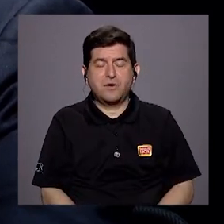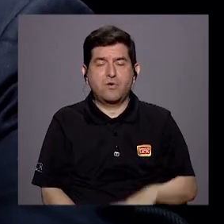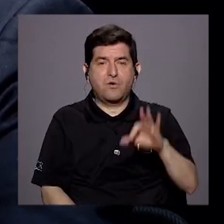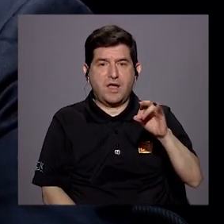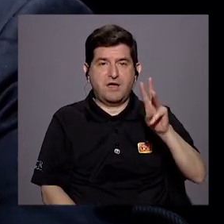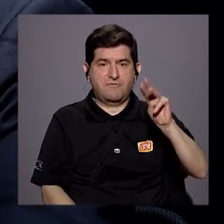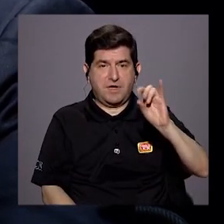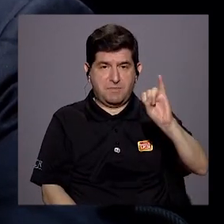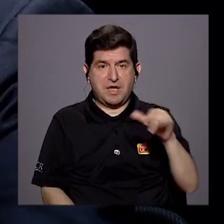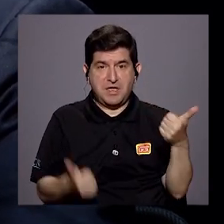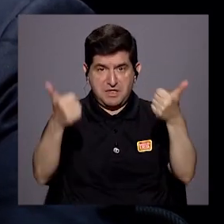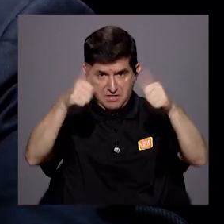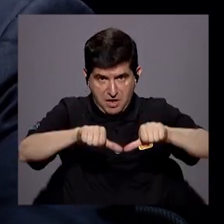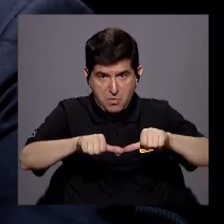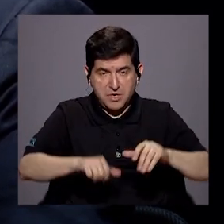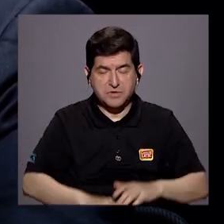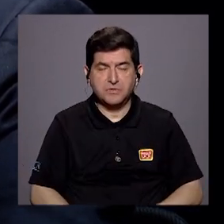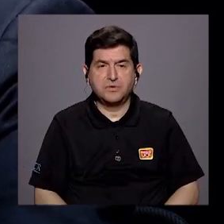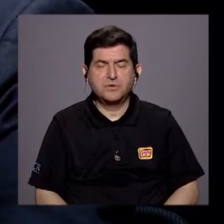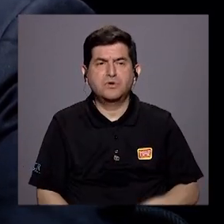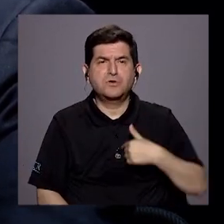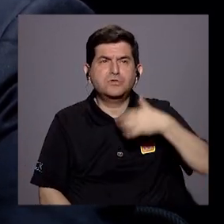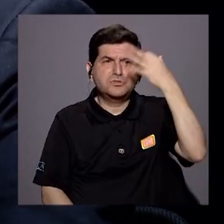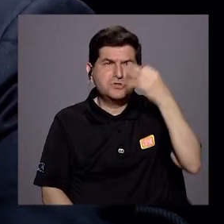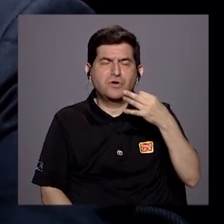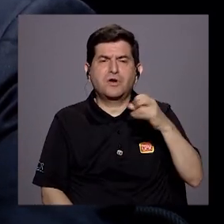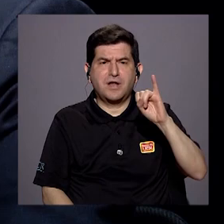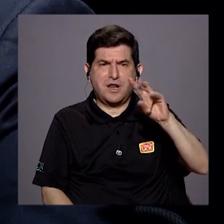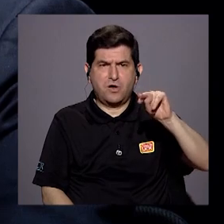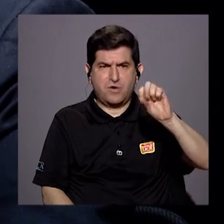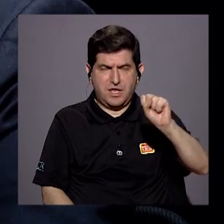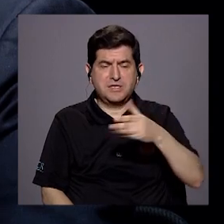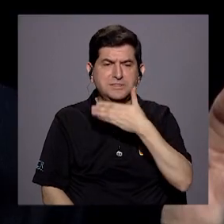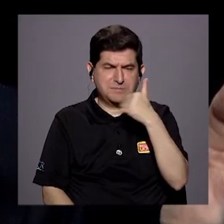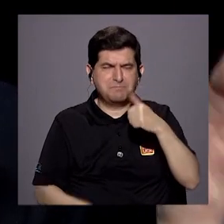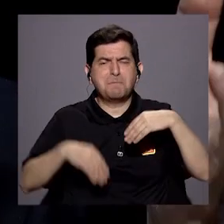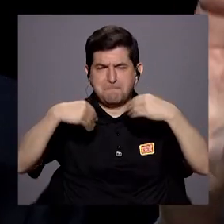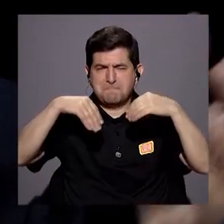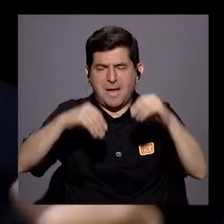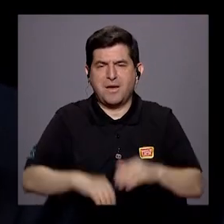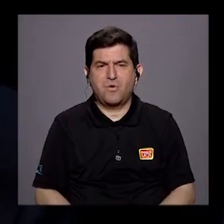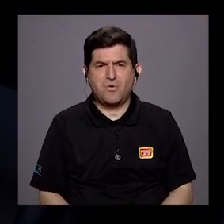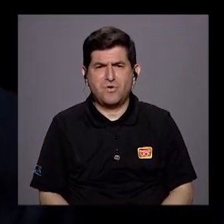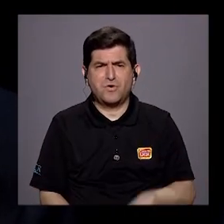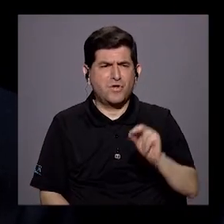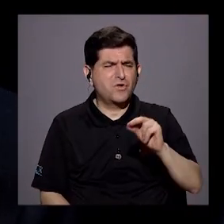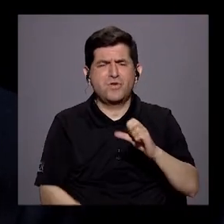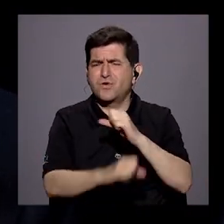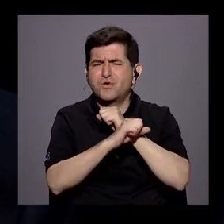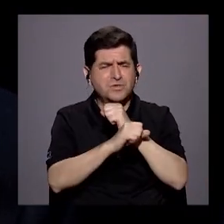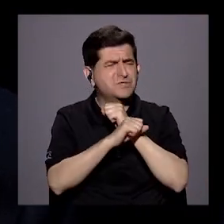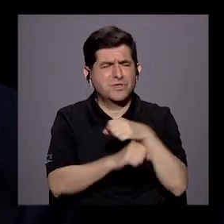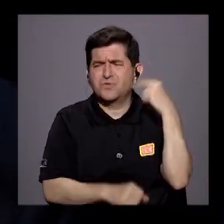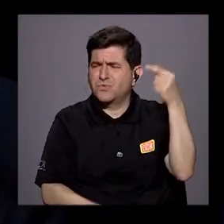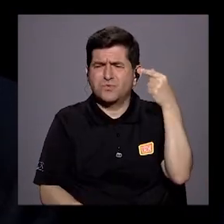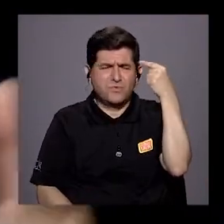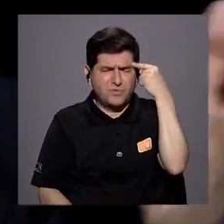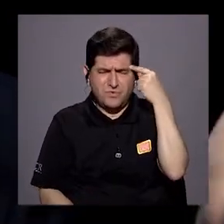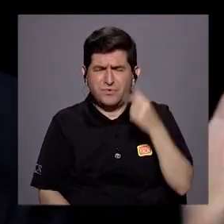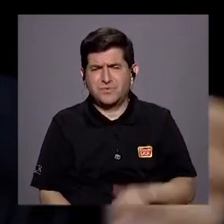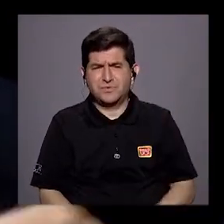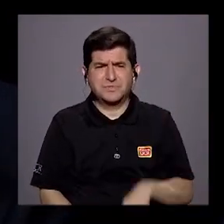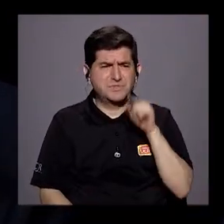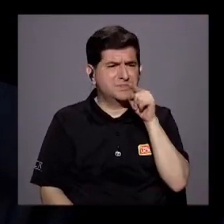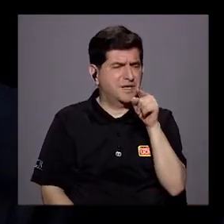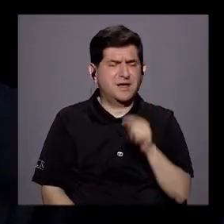coincide como bueno yo creo que el lince es la joyita mejor que deberíamos vender ya tenemos que andar vendiendo seguros en el estado